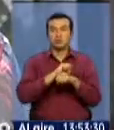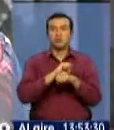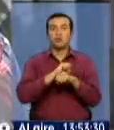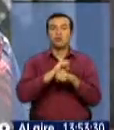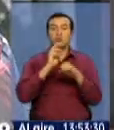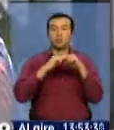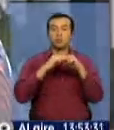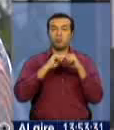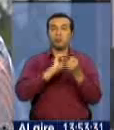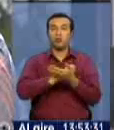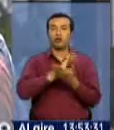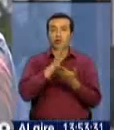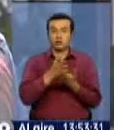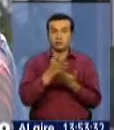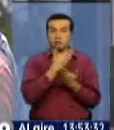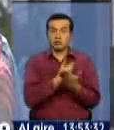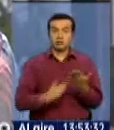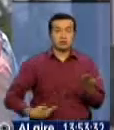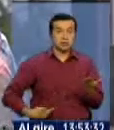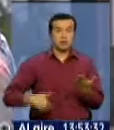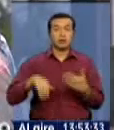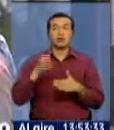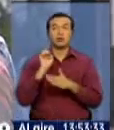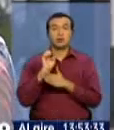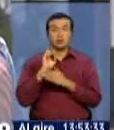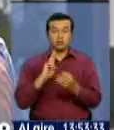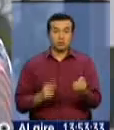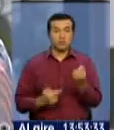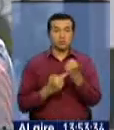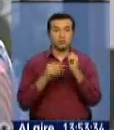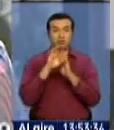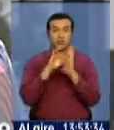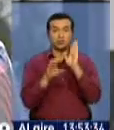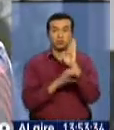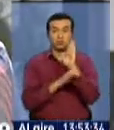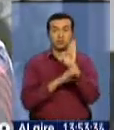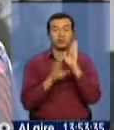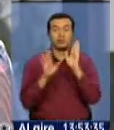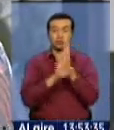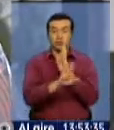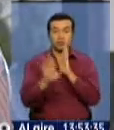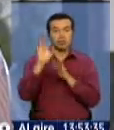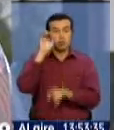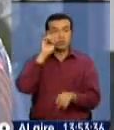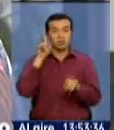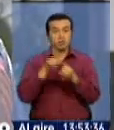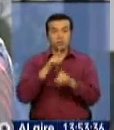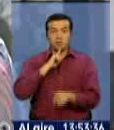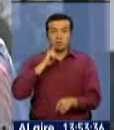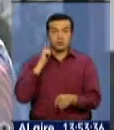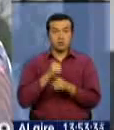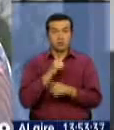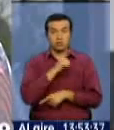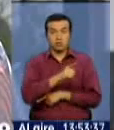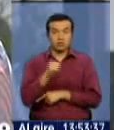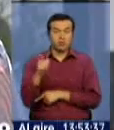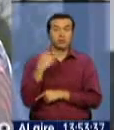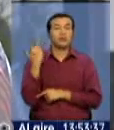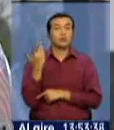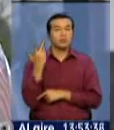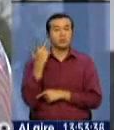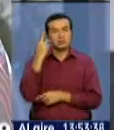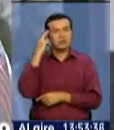el presidente de la República quiere reforzar los principios de la Constitución de Montecristi, con los cuales estoy de acuerdo, él tiene que ser